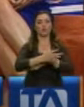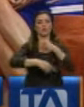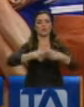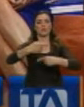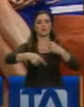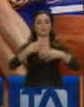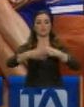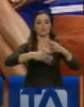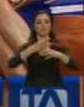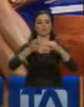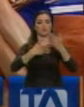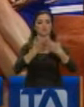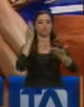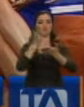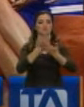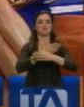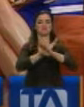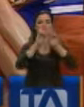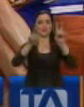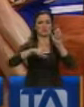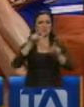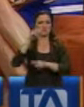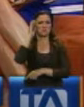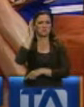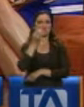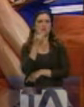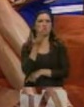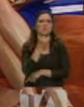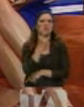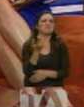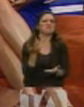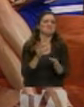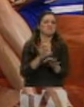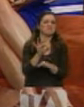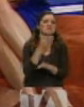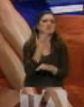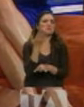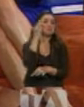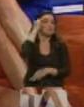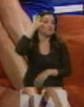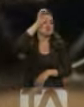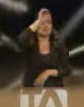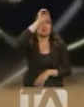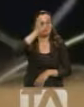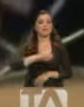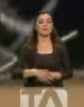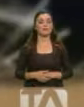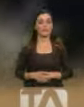la propagación del virus, hay quienes aún no saben qué es y cómo se lo transmite.